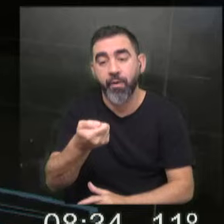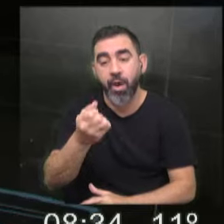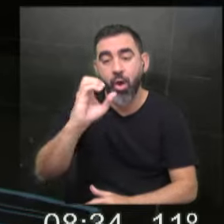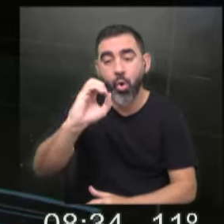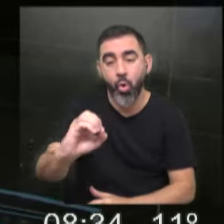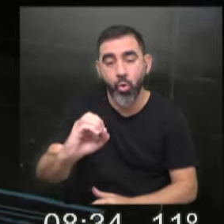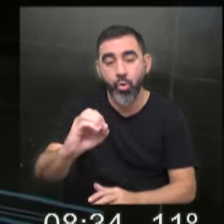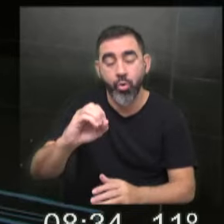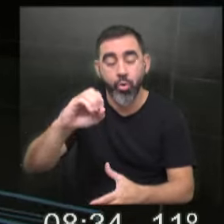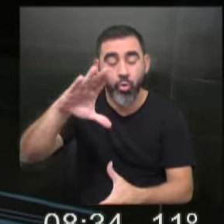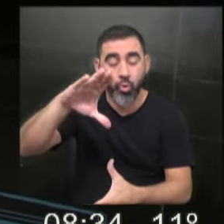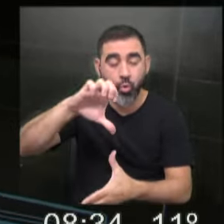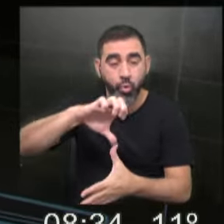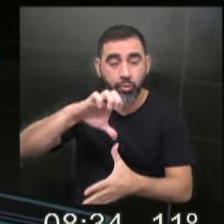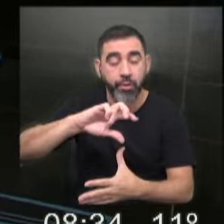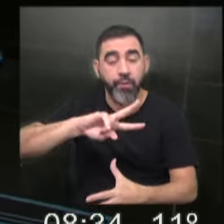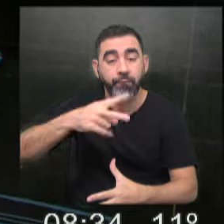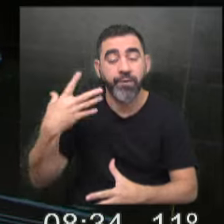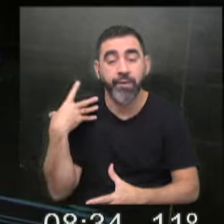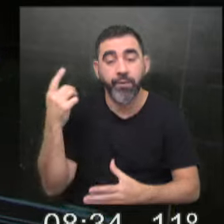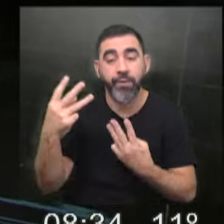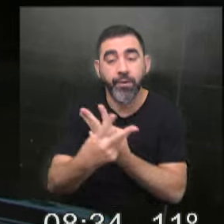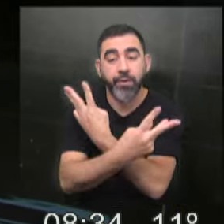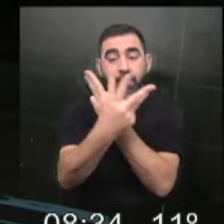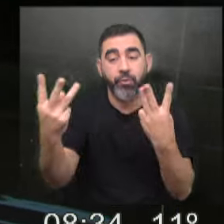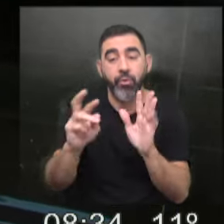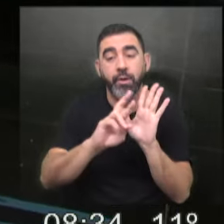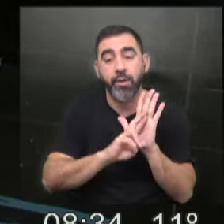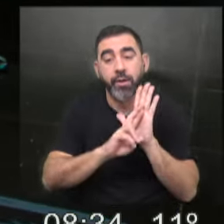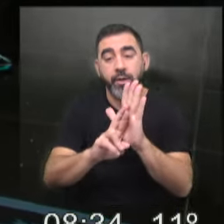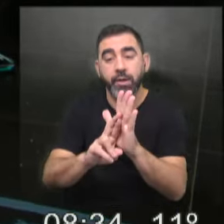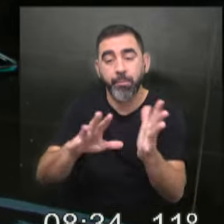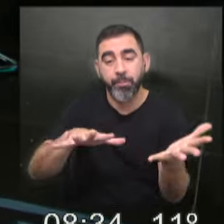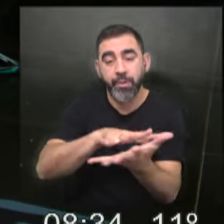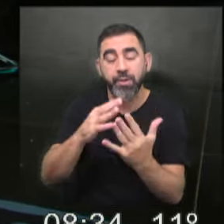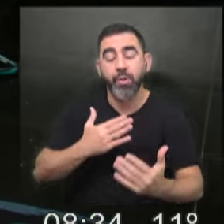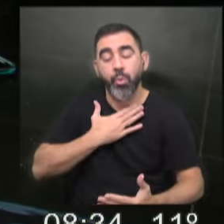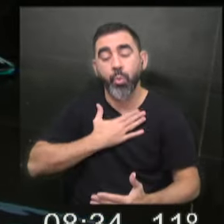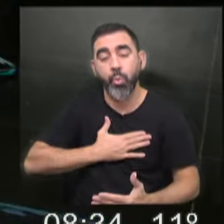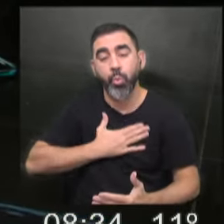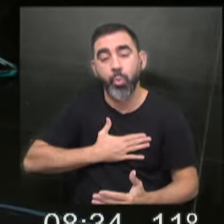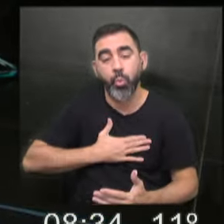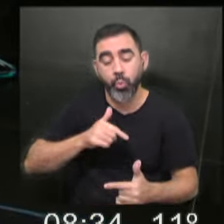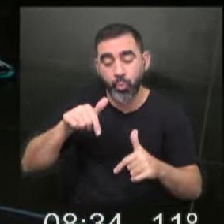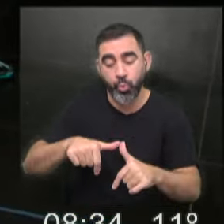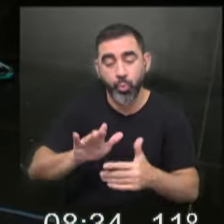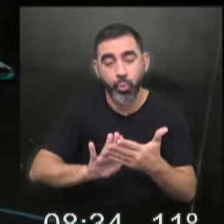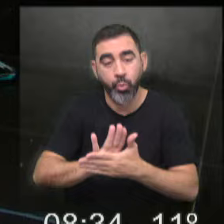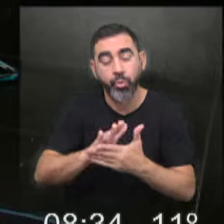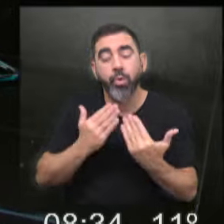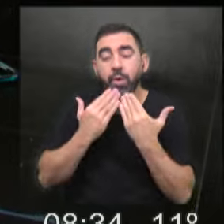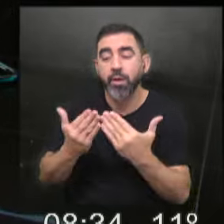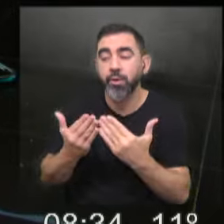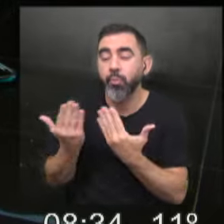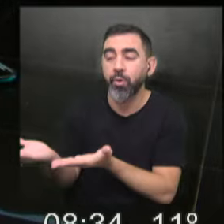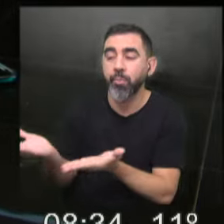este continente, subdirector general de la FAO y representante regional. Un gusto que esté con nosotros esta mañana. Gracias,